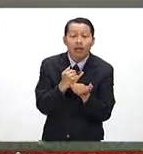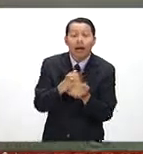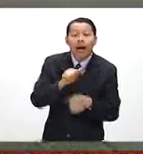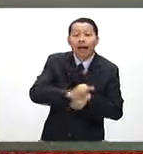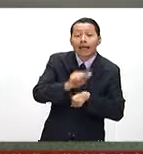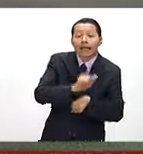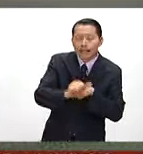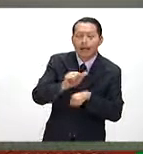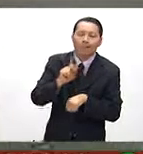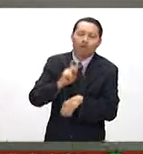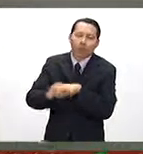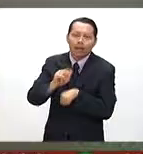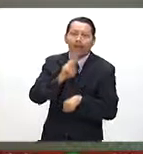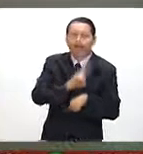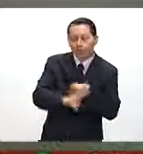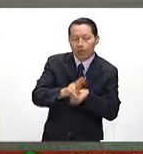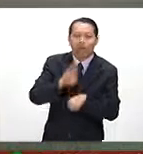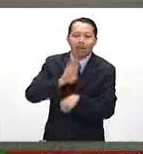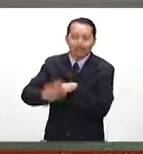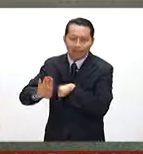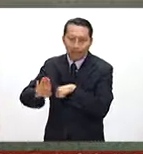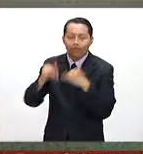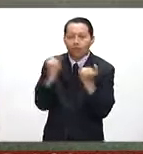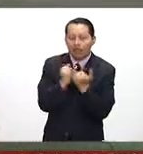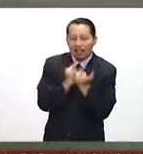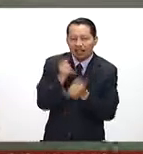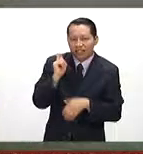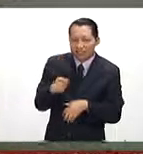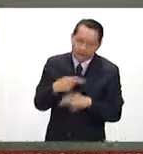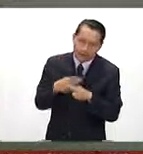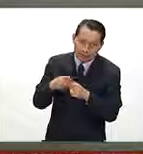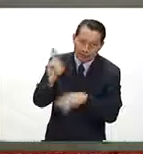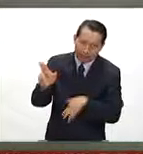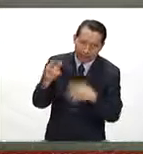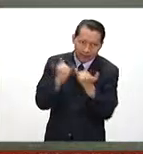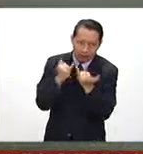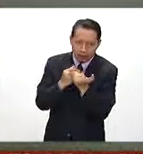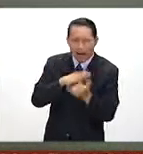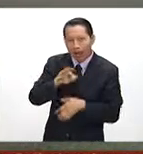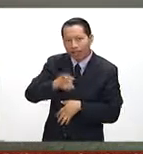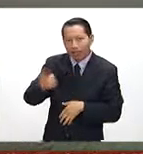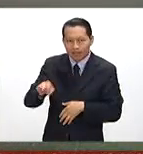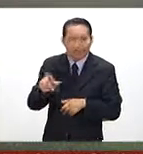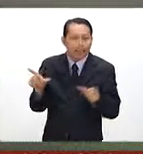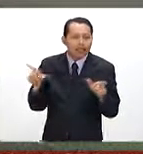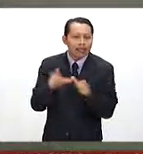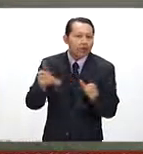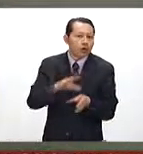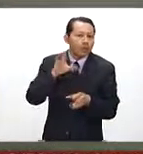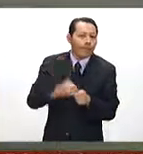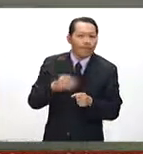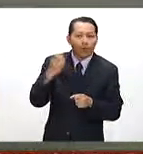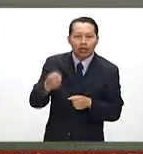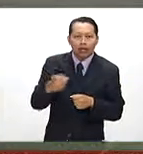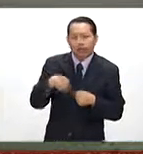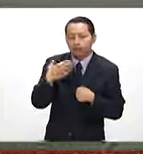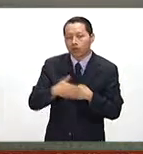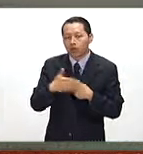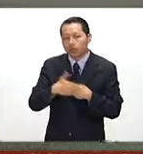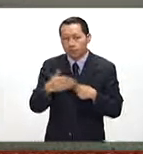contra Paraguay, Venezuela contra Brasil. Recordemos que estos van a ser hasta el martes. Bueno, pero ahí está la fecha ya listo de estos encuentros que se van a